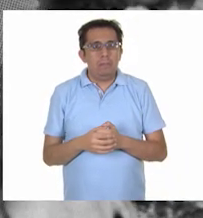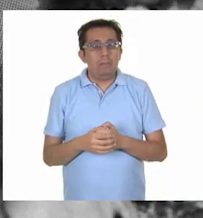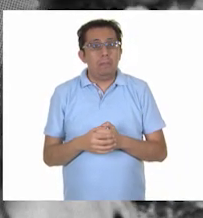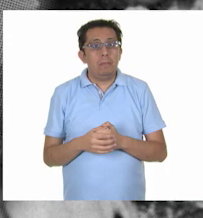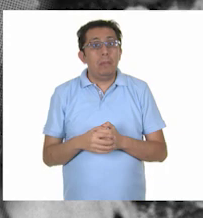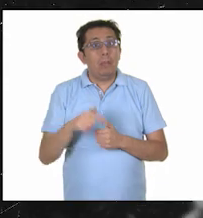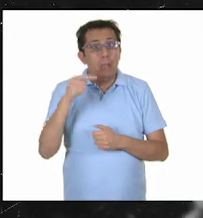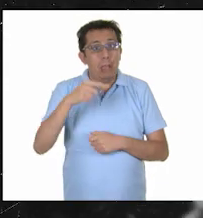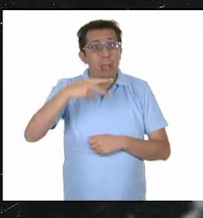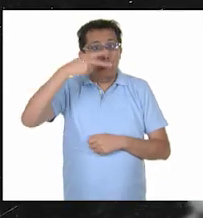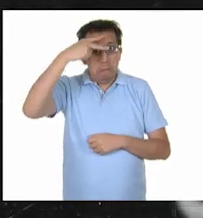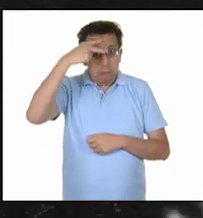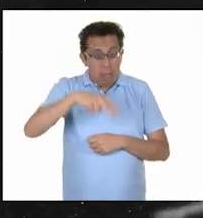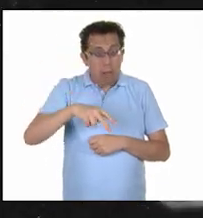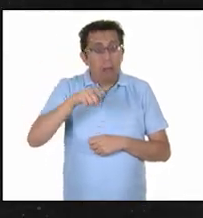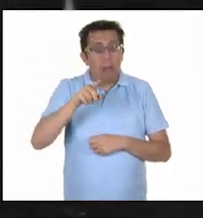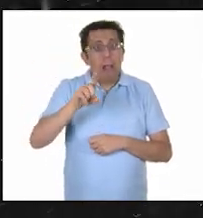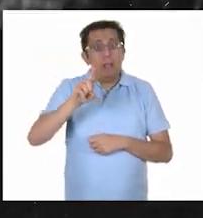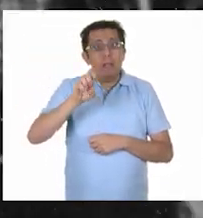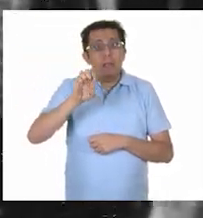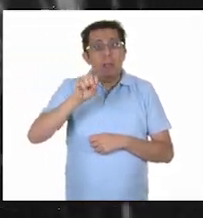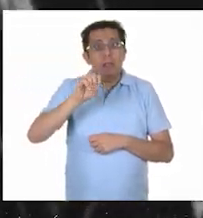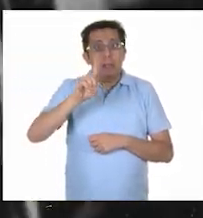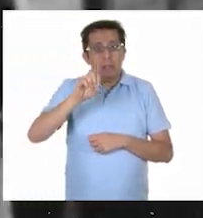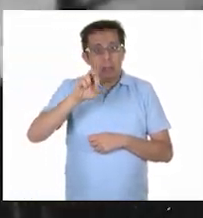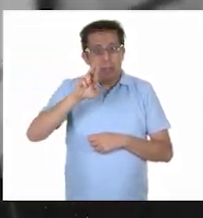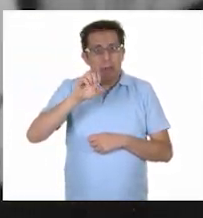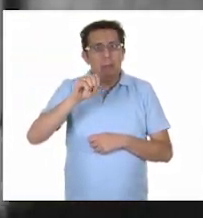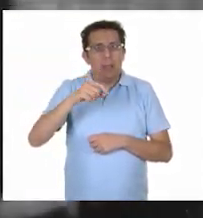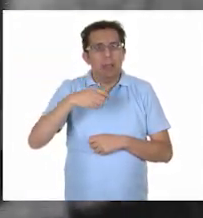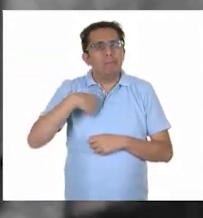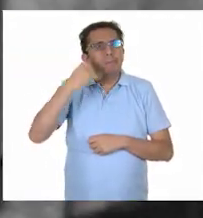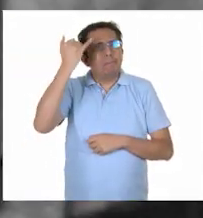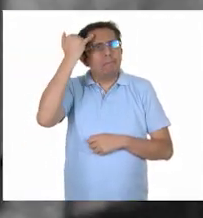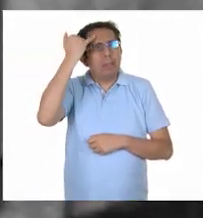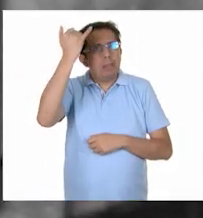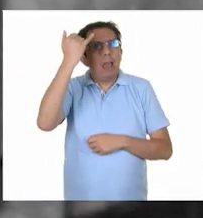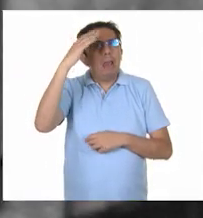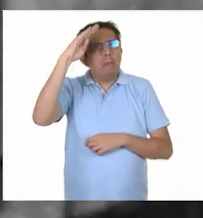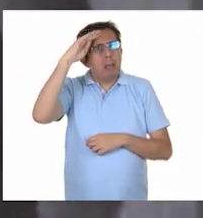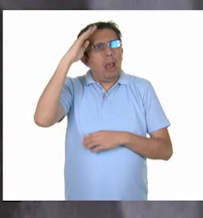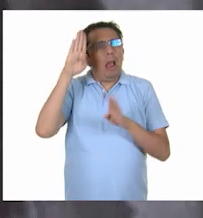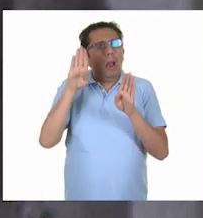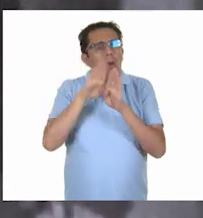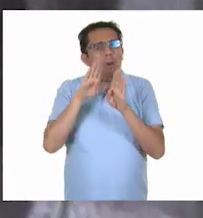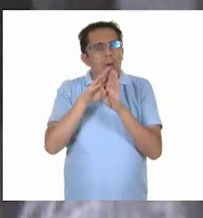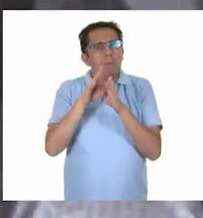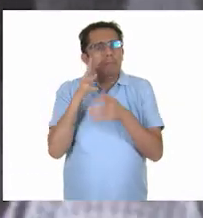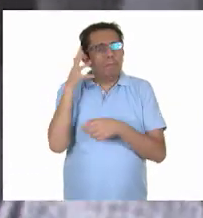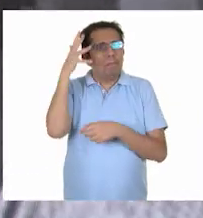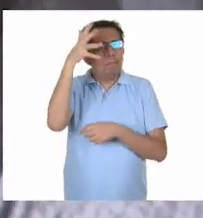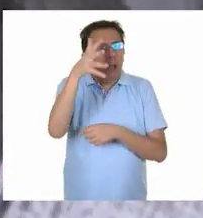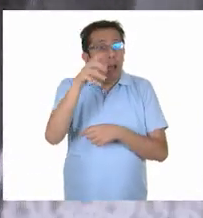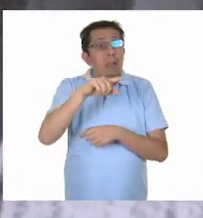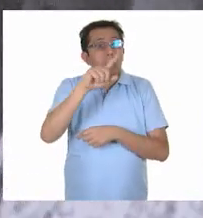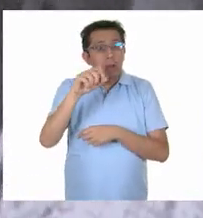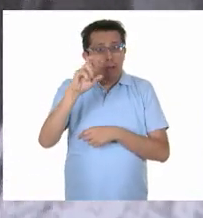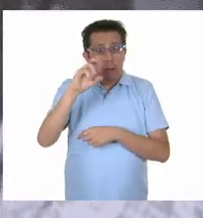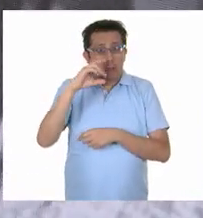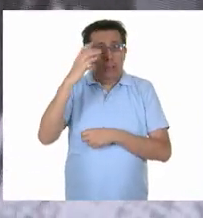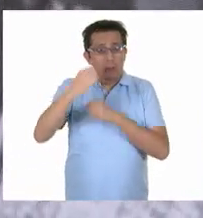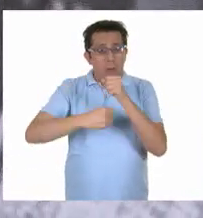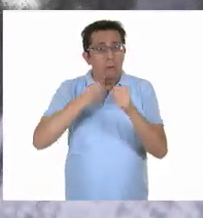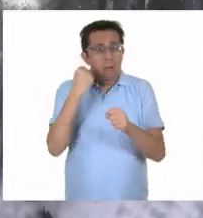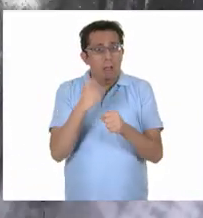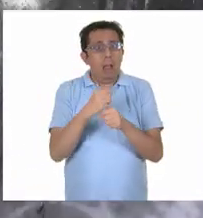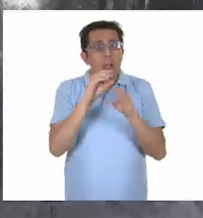En México, Desiderio replanteó sus expectativas y el futuro de sus trabajos. Al cumplir 35 años de edad, se